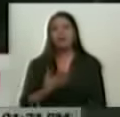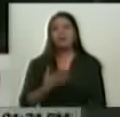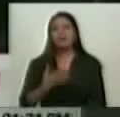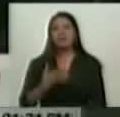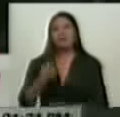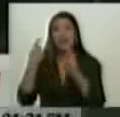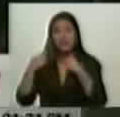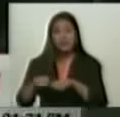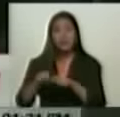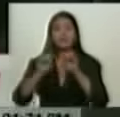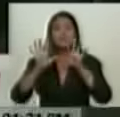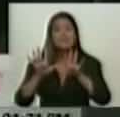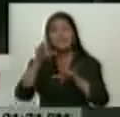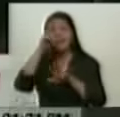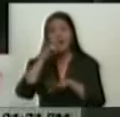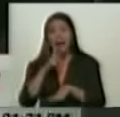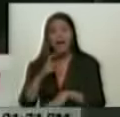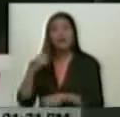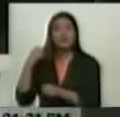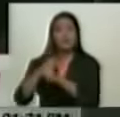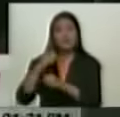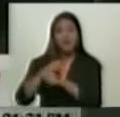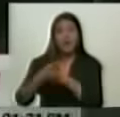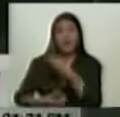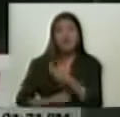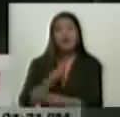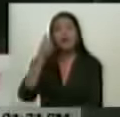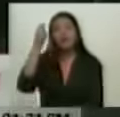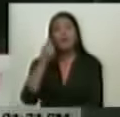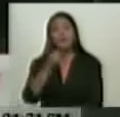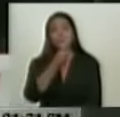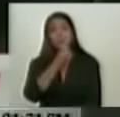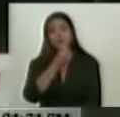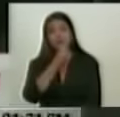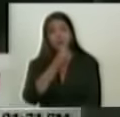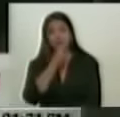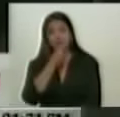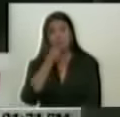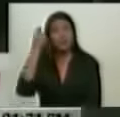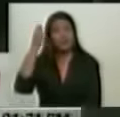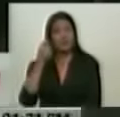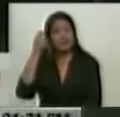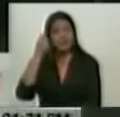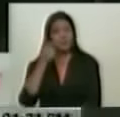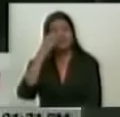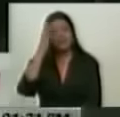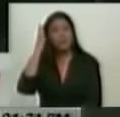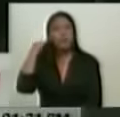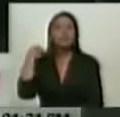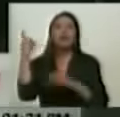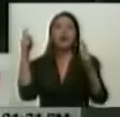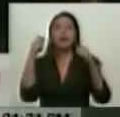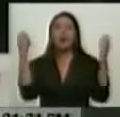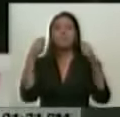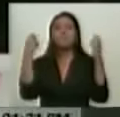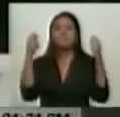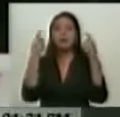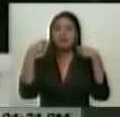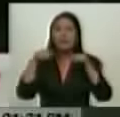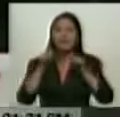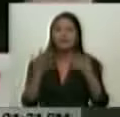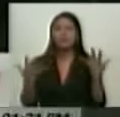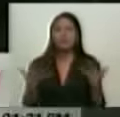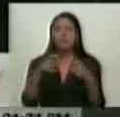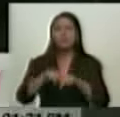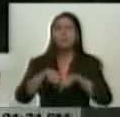años de parlamento legislativo del periodismo legislativo una campaña que intentó